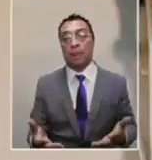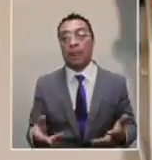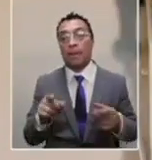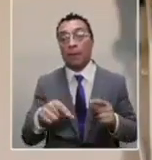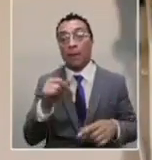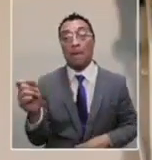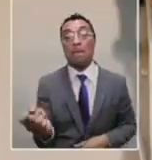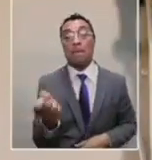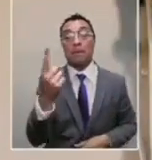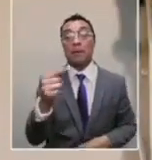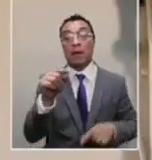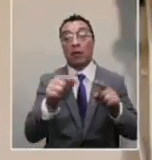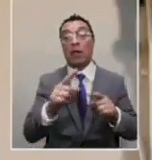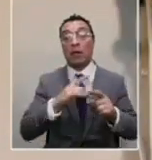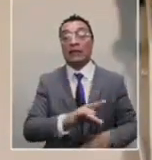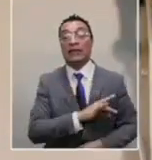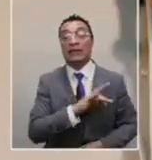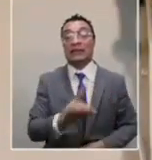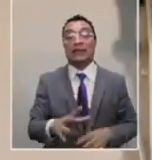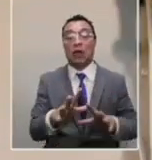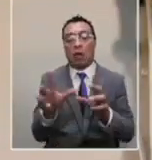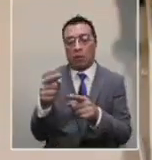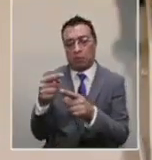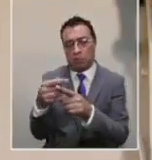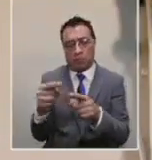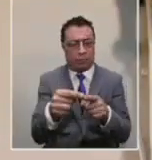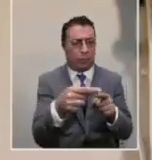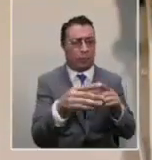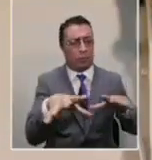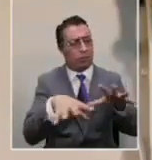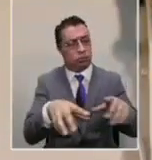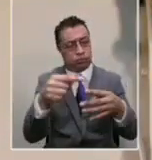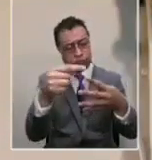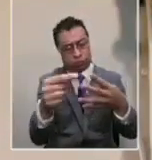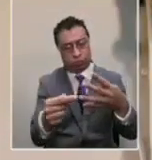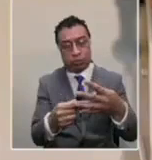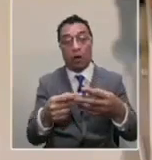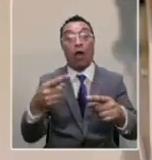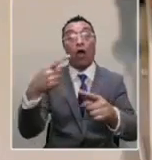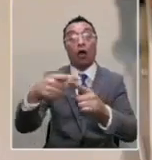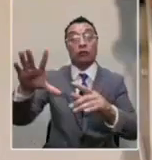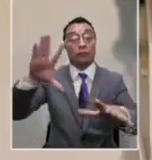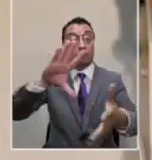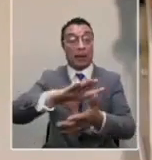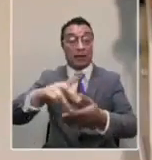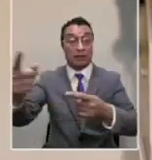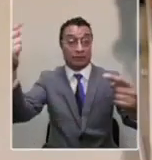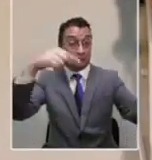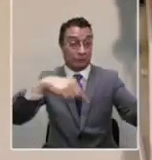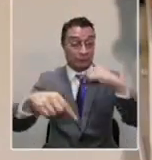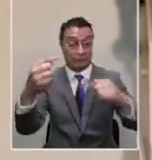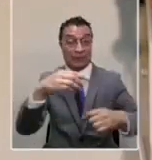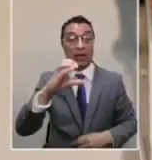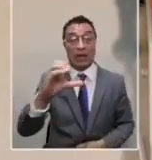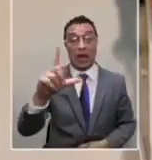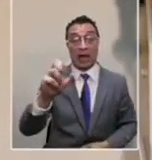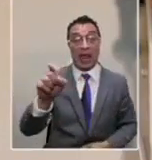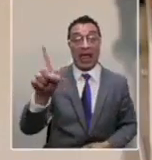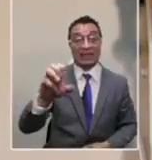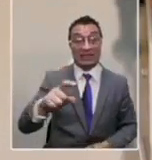Dos cosas te parece. Primero, el flujo migratorio que recibe Chile es muy heterogéneo en términos de la procedencia, en términos del origen de